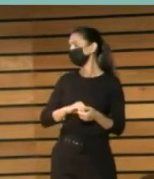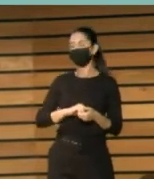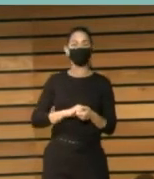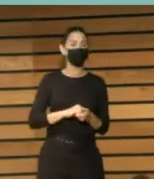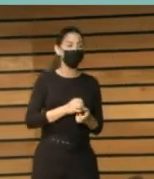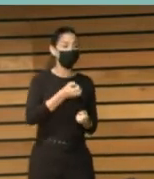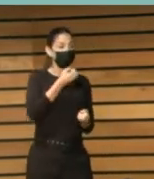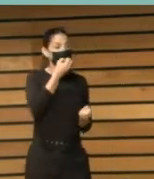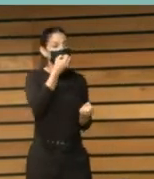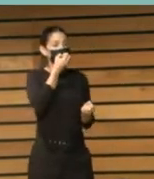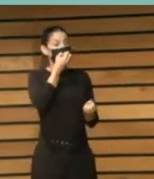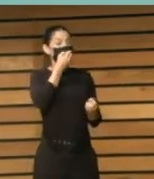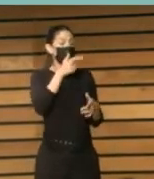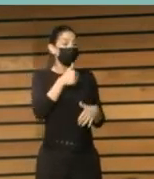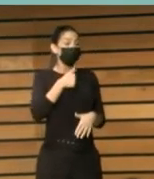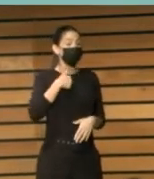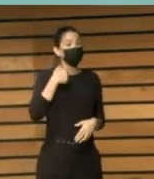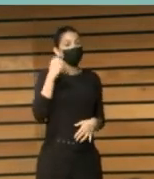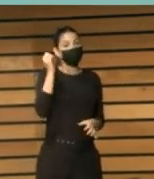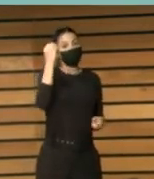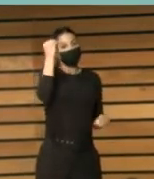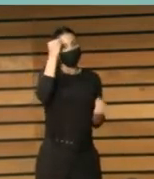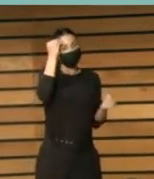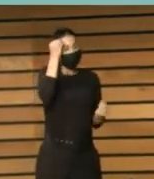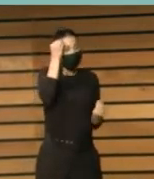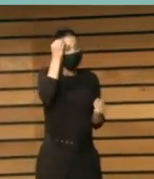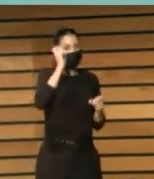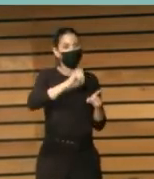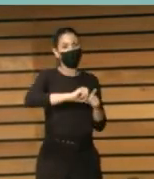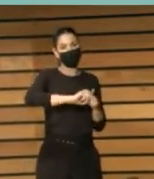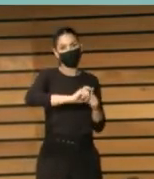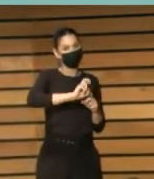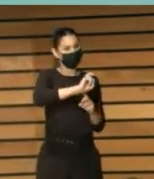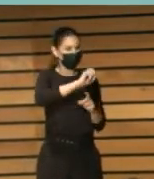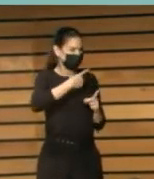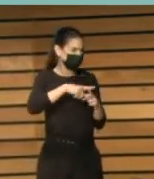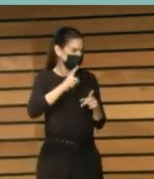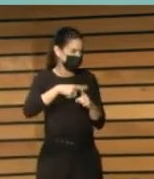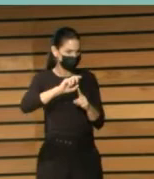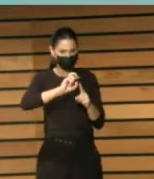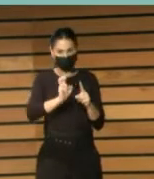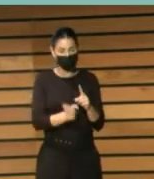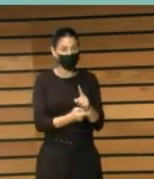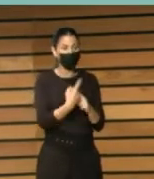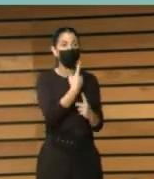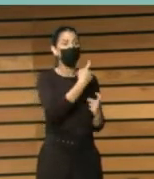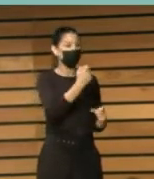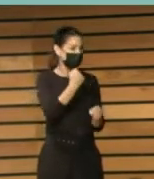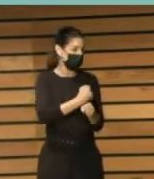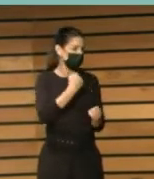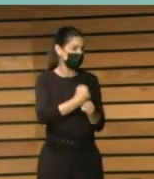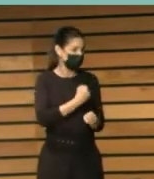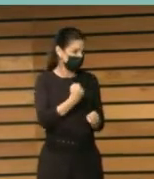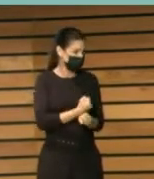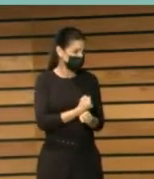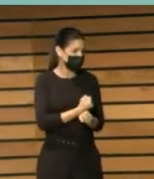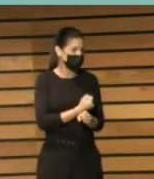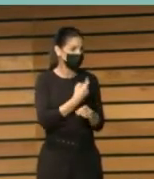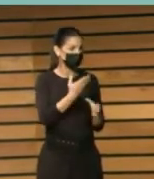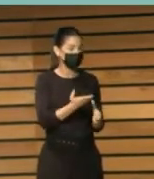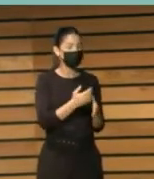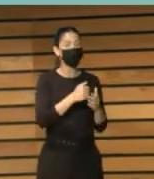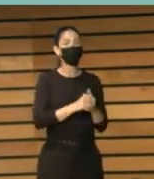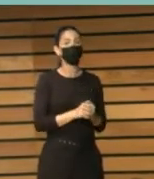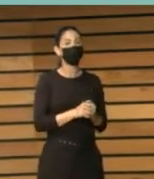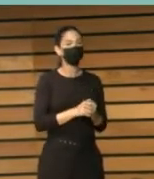Bueno, pues yo creo que hay muchísimos aspectos y muchísimas cuestiones en las que incidir. Y voy a retomar también alguna de